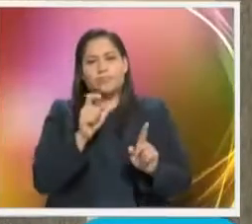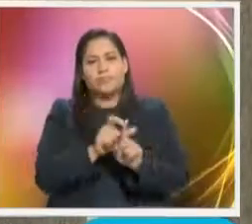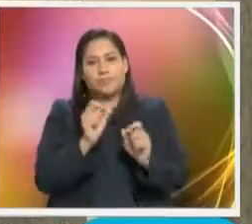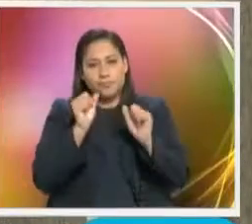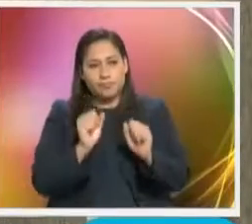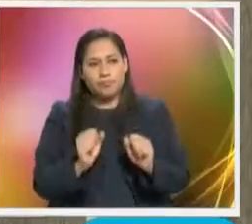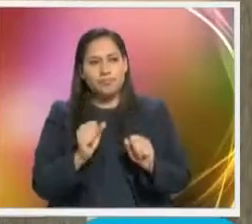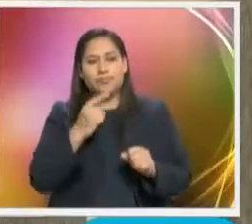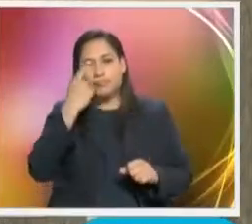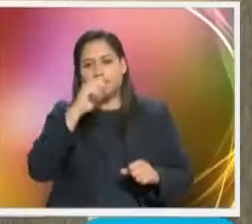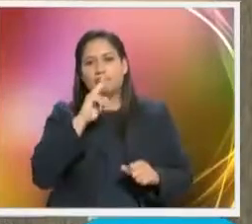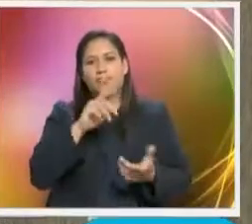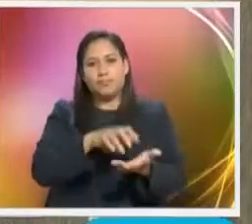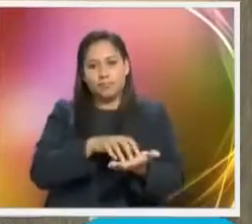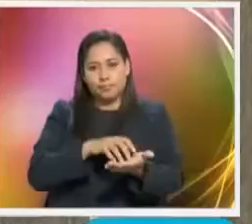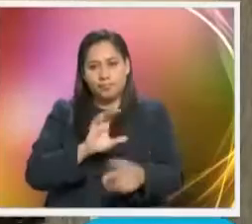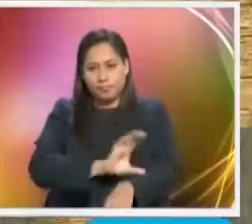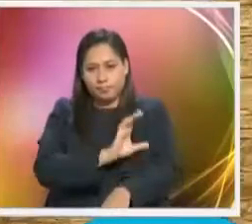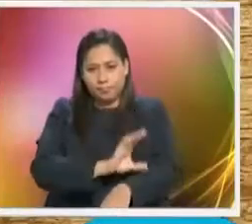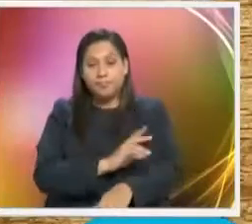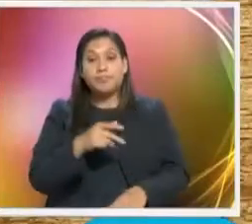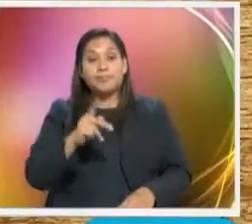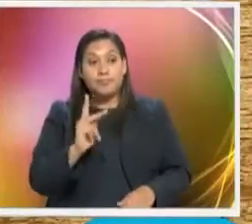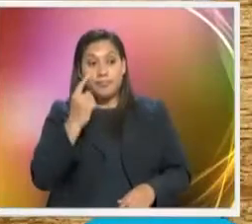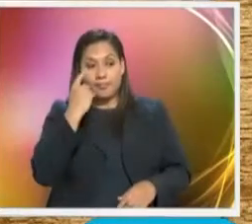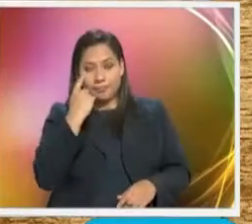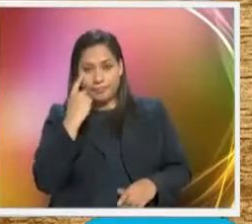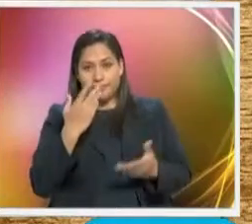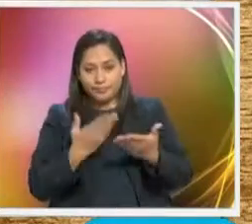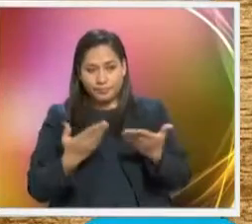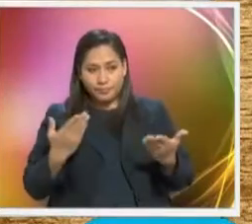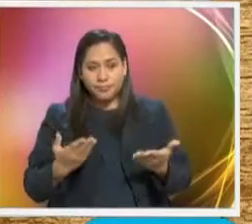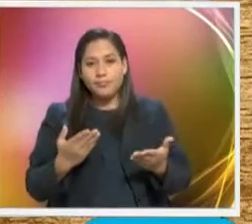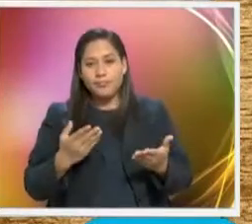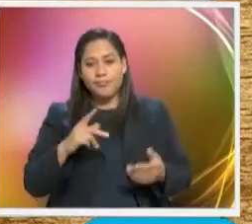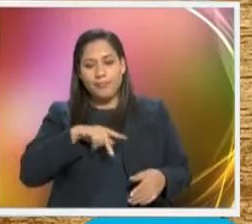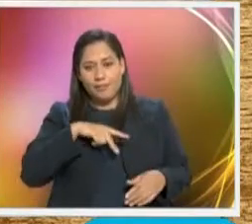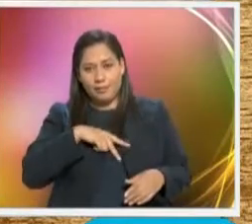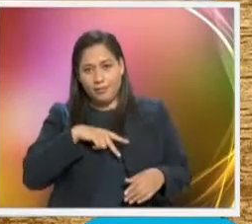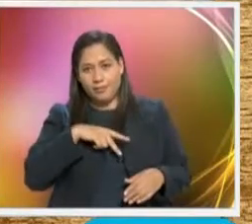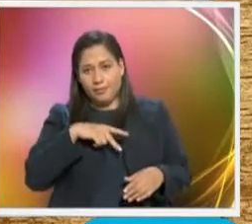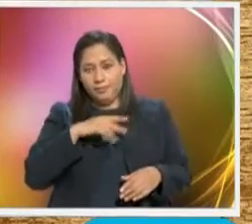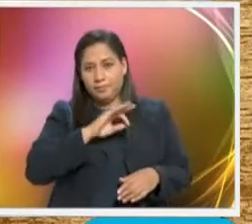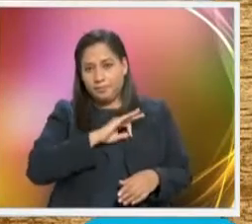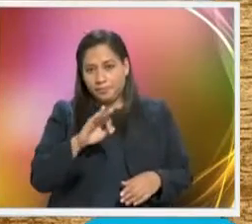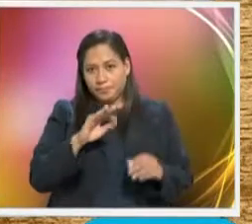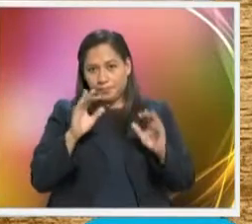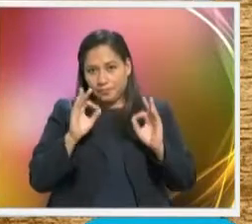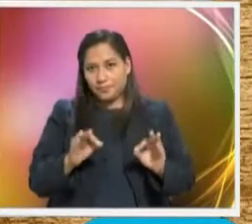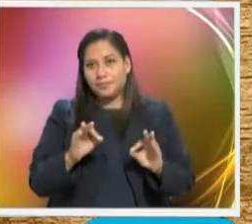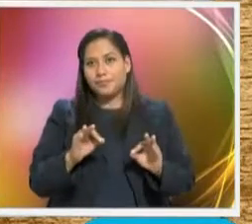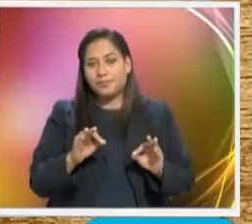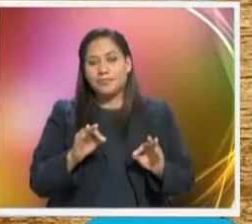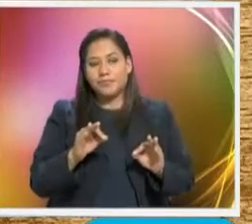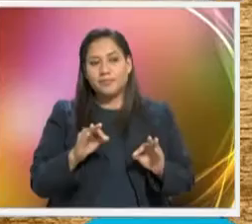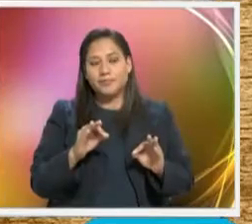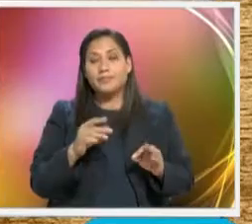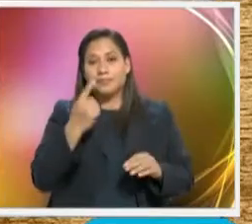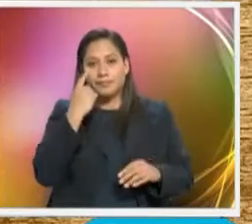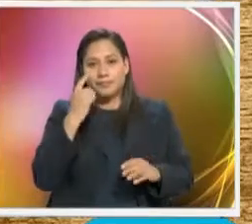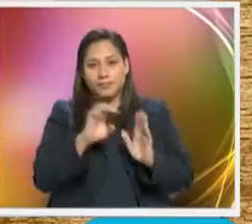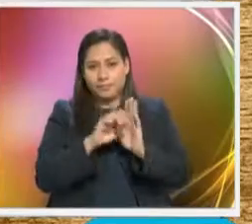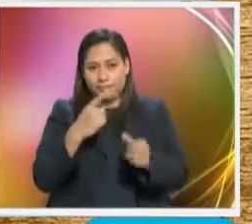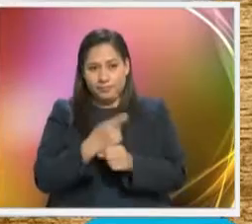por mejor ahorro de la energía. Sin embargo, vamos a la parte que nos compete y en la que podemos tener directamente influencia.